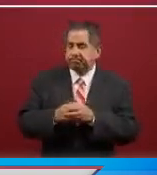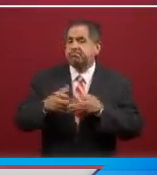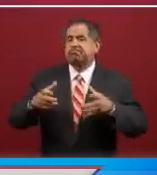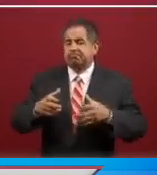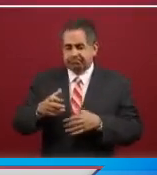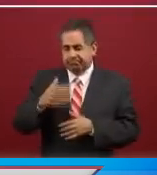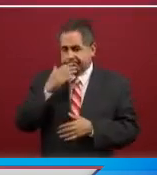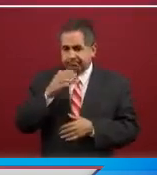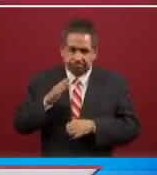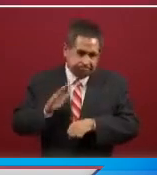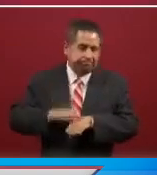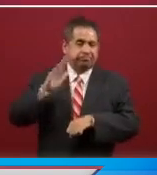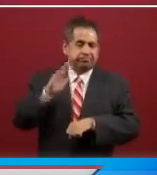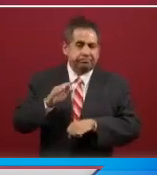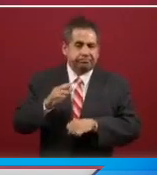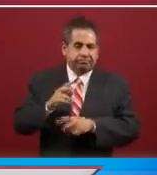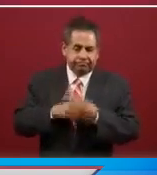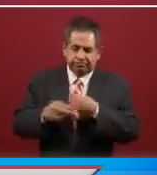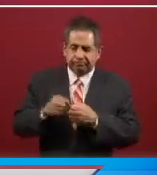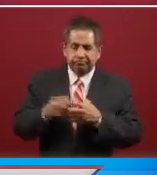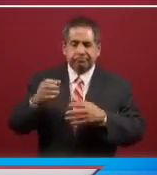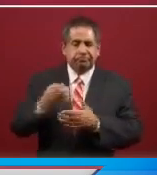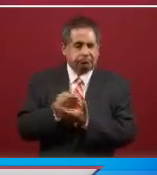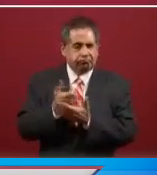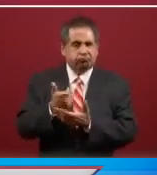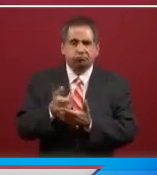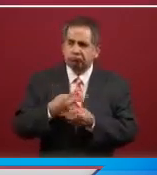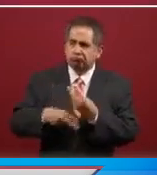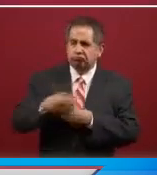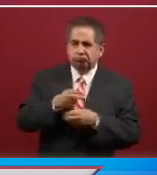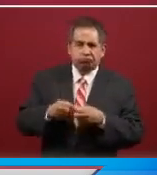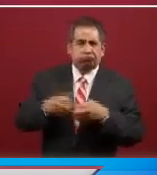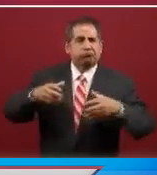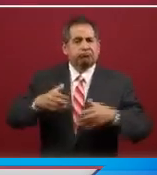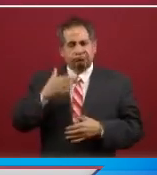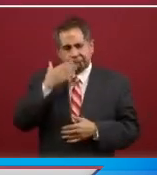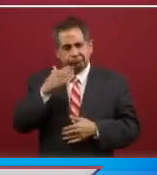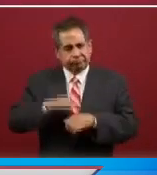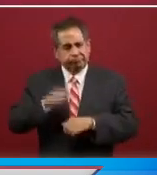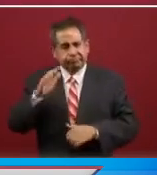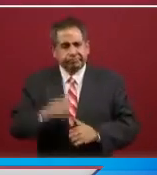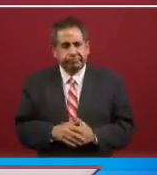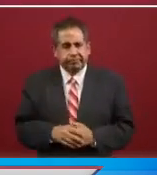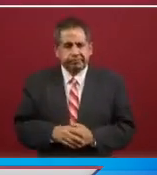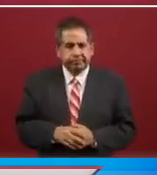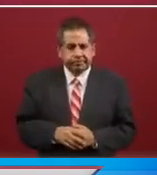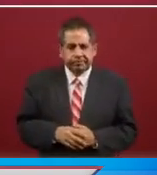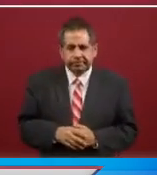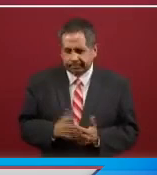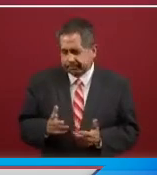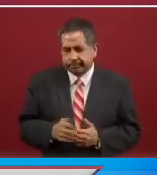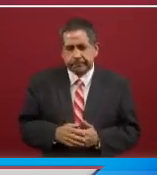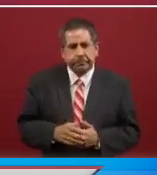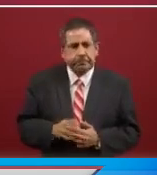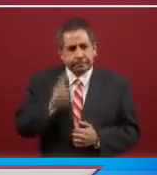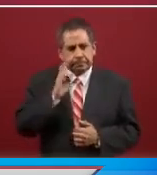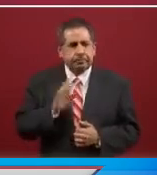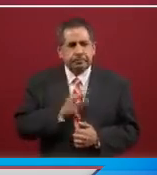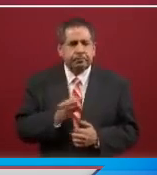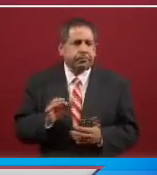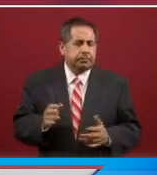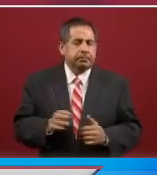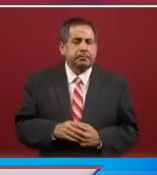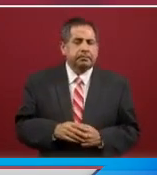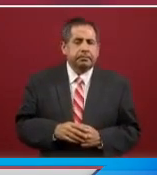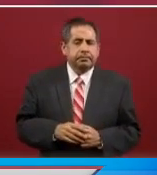crecer este año el 2% y 4% anual en promedio durante el sexenio. La falla de las calificadoras y los llamados expertos en materia financiera